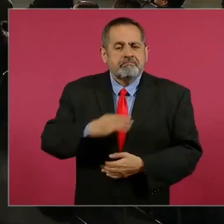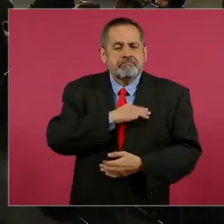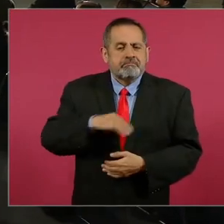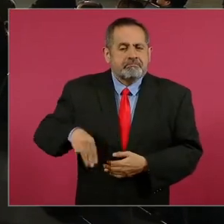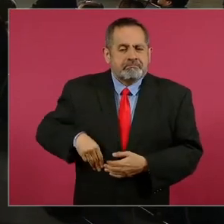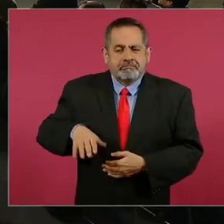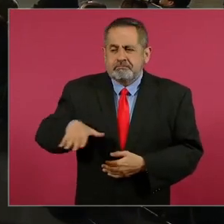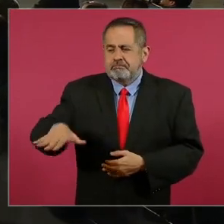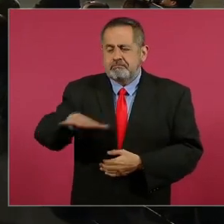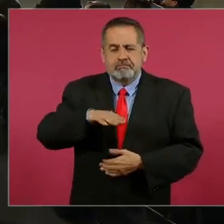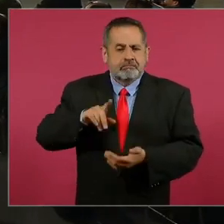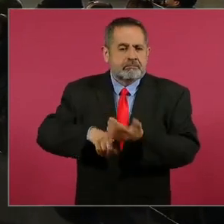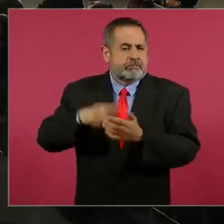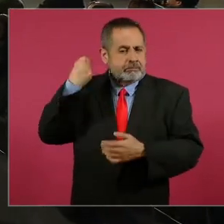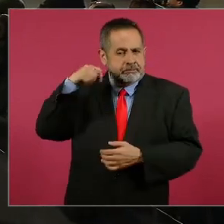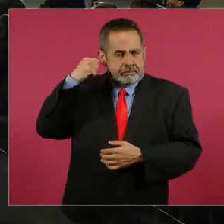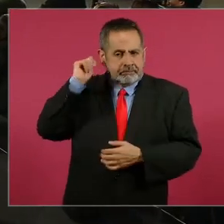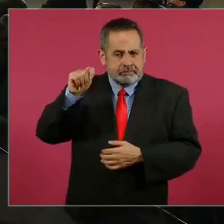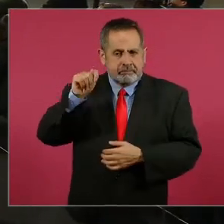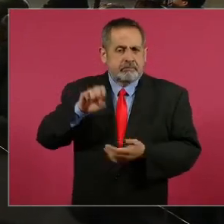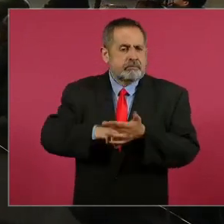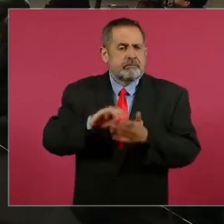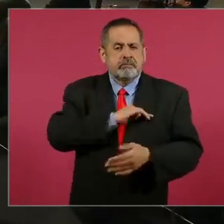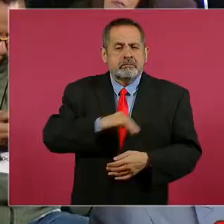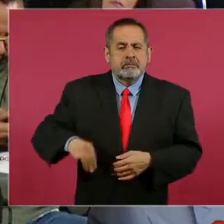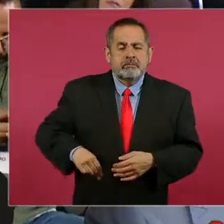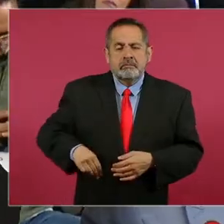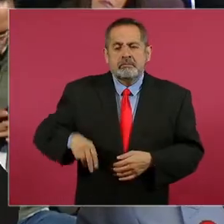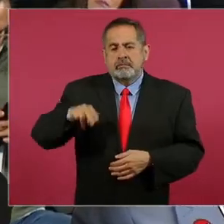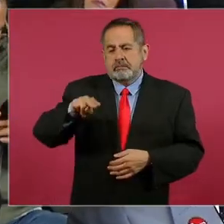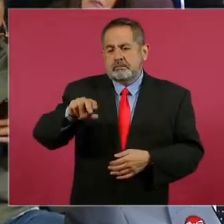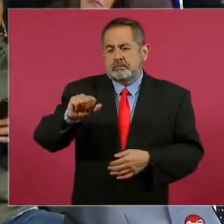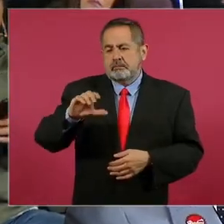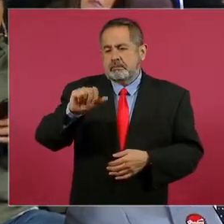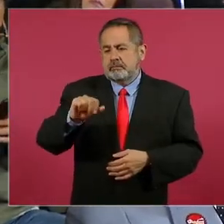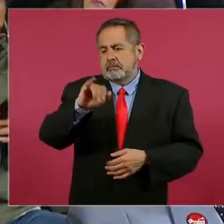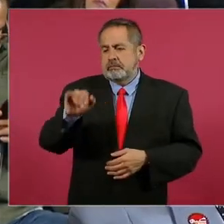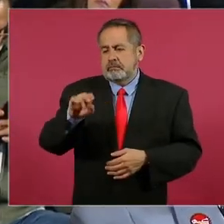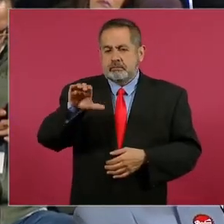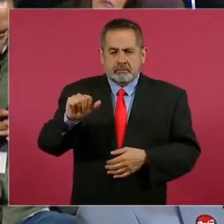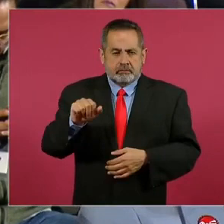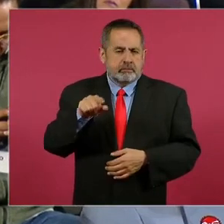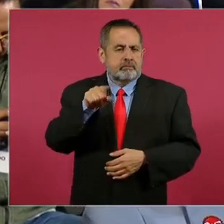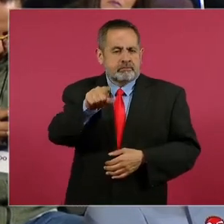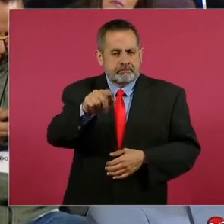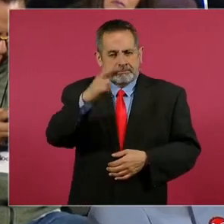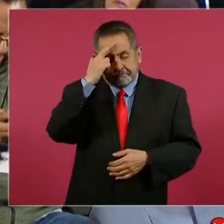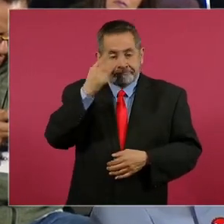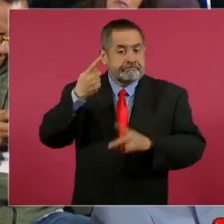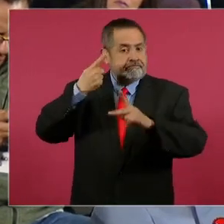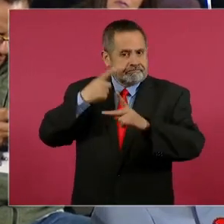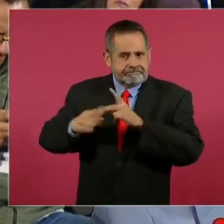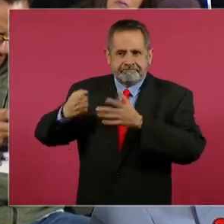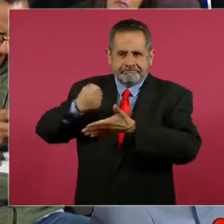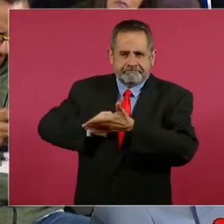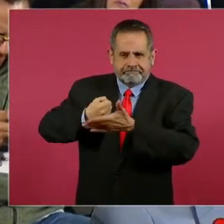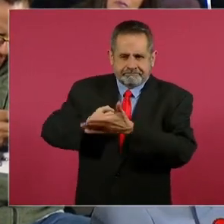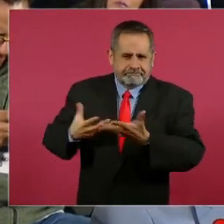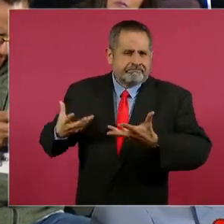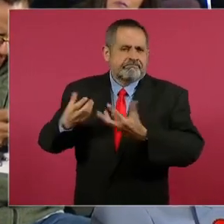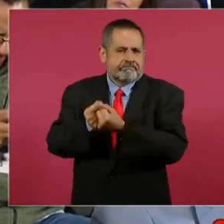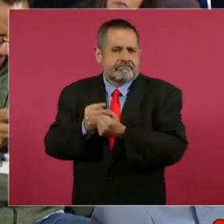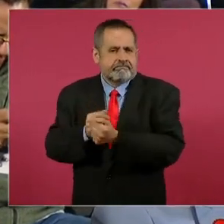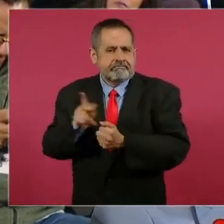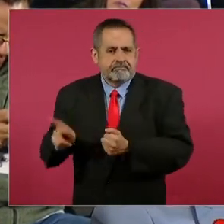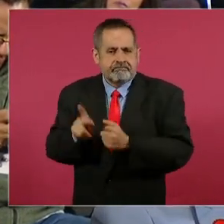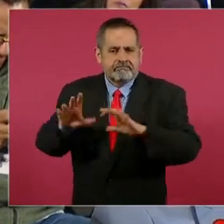en turno en Tabasco, como es el caso del municipio de Nacajuca, donde usted inició su lucha con los